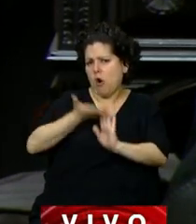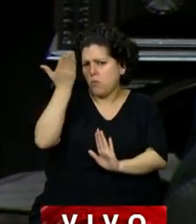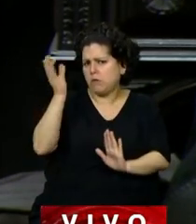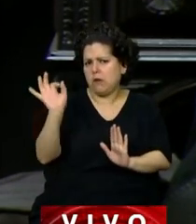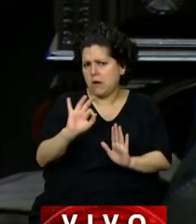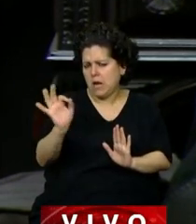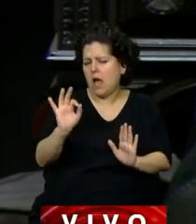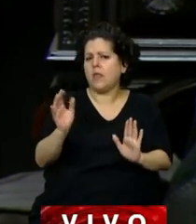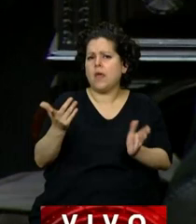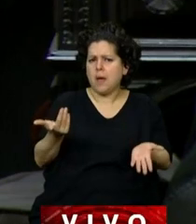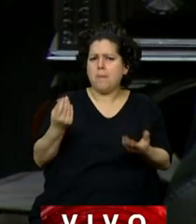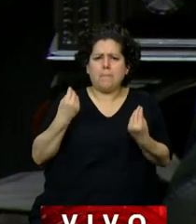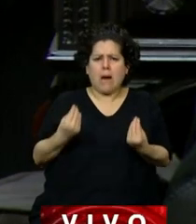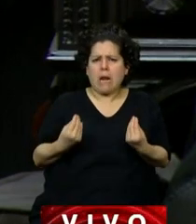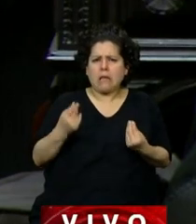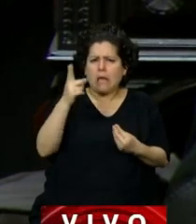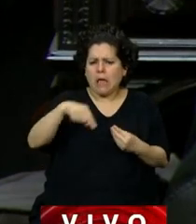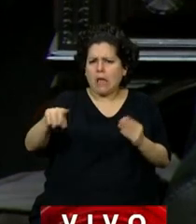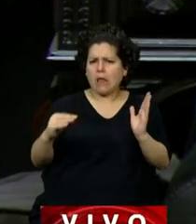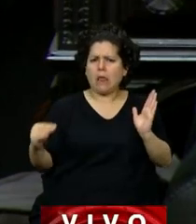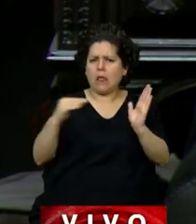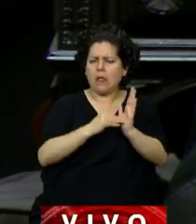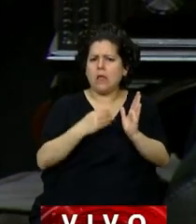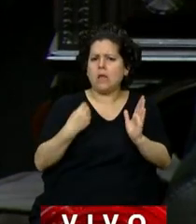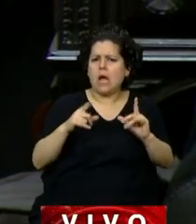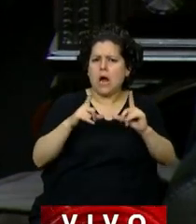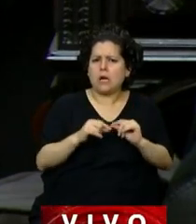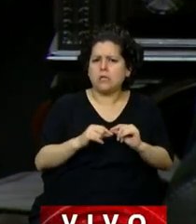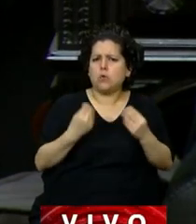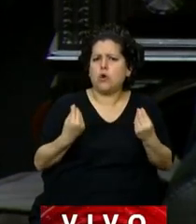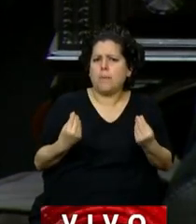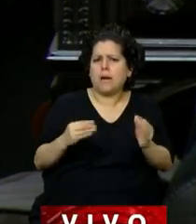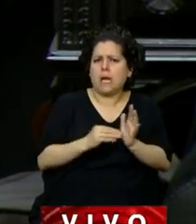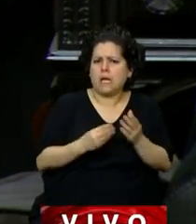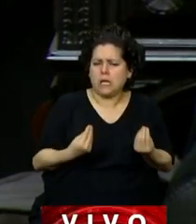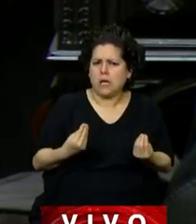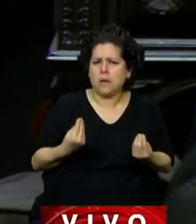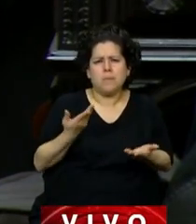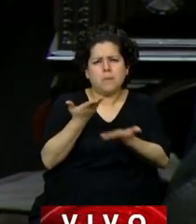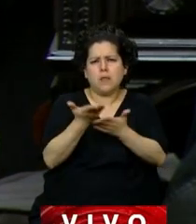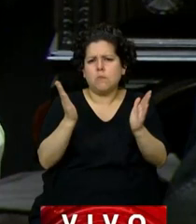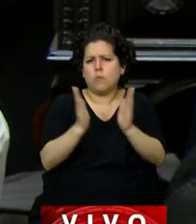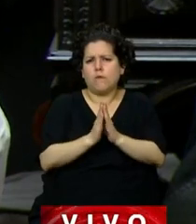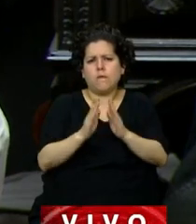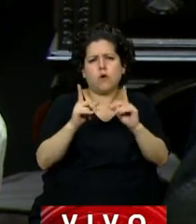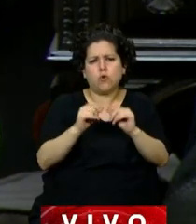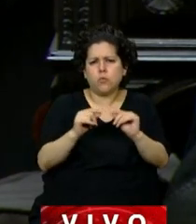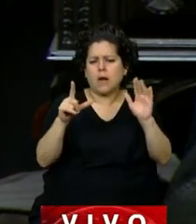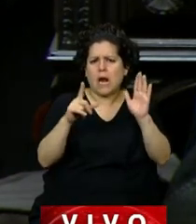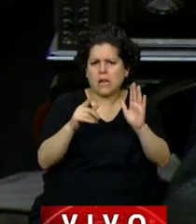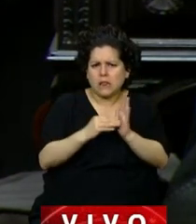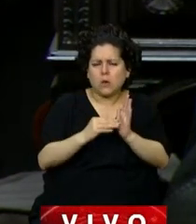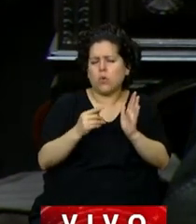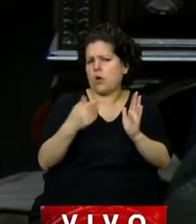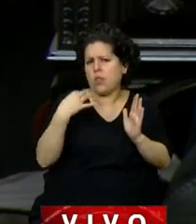para hacerlo, ¿para qué incorporan e insisten con este artículo? Pedimos por favor que este artículo se revise, porque